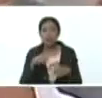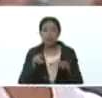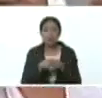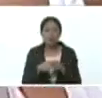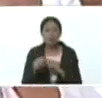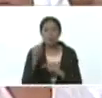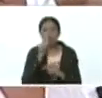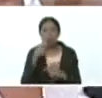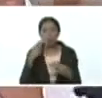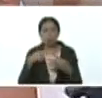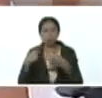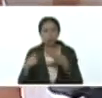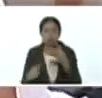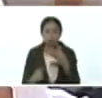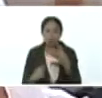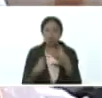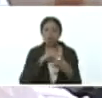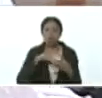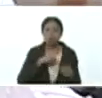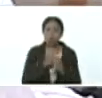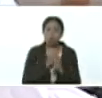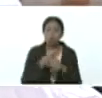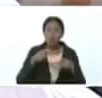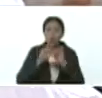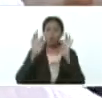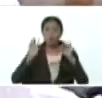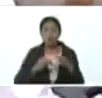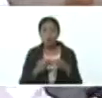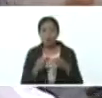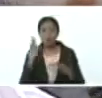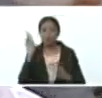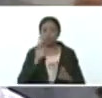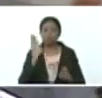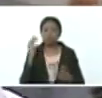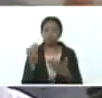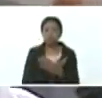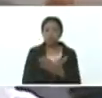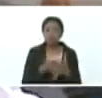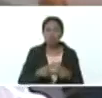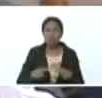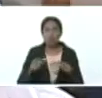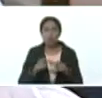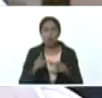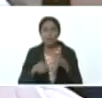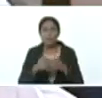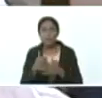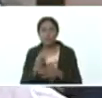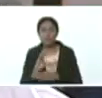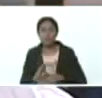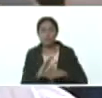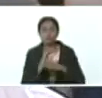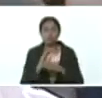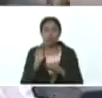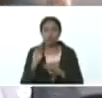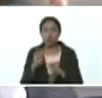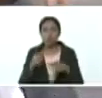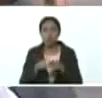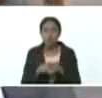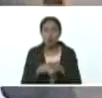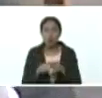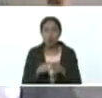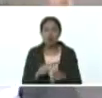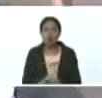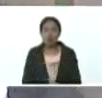agua. En este caso estamos trabajando con la eliminación de criaderos, que es el elemento más importante para la prevención, eliminación